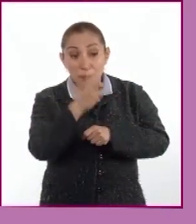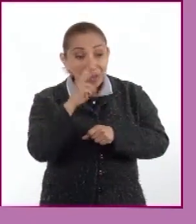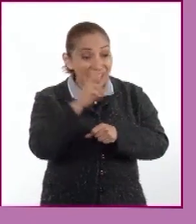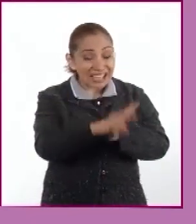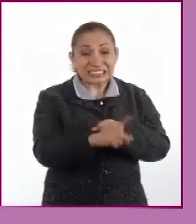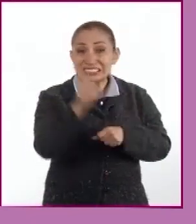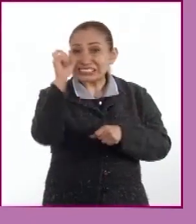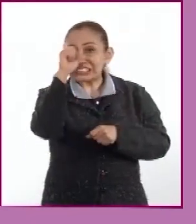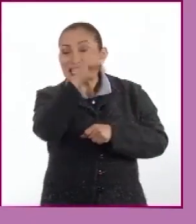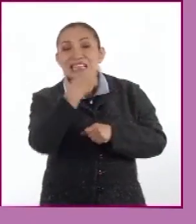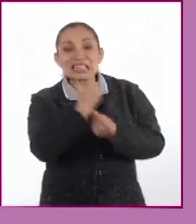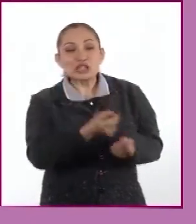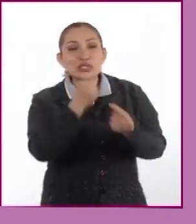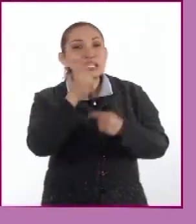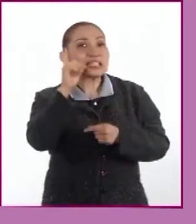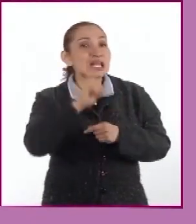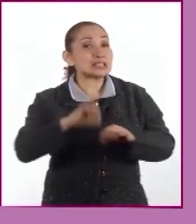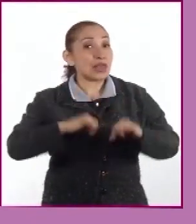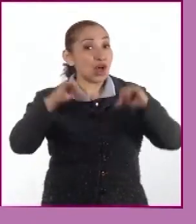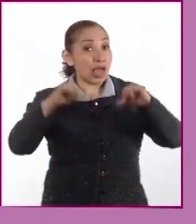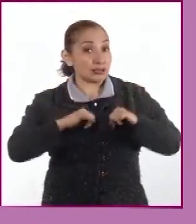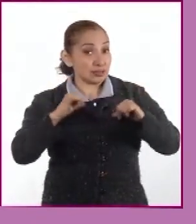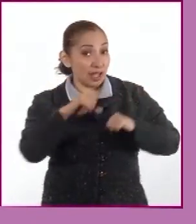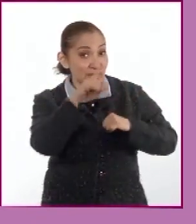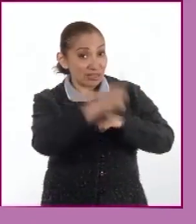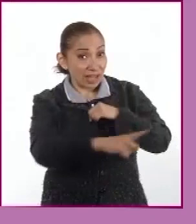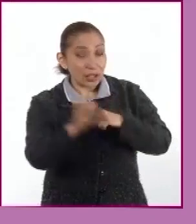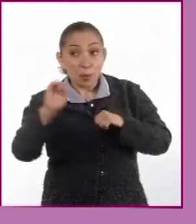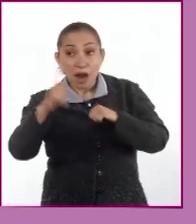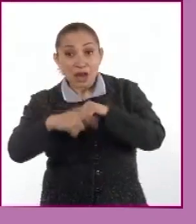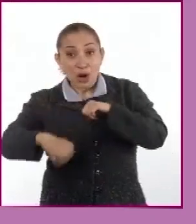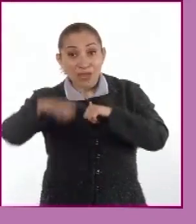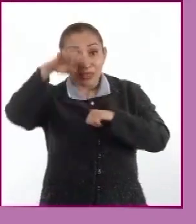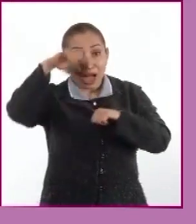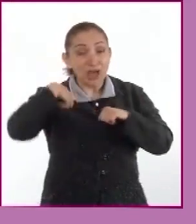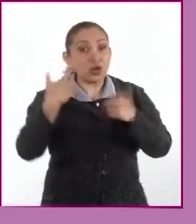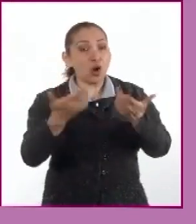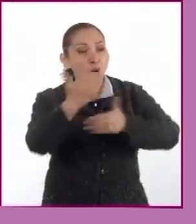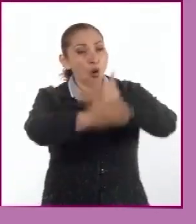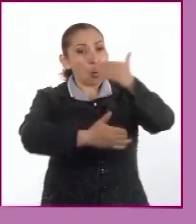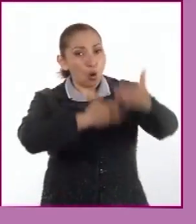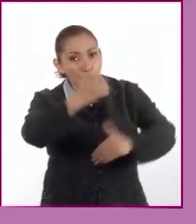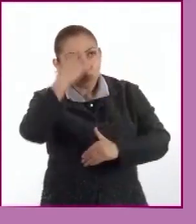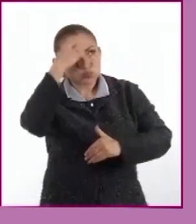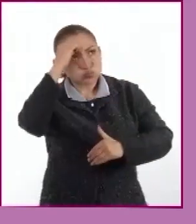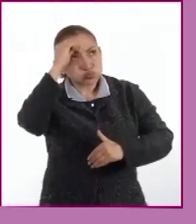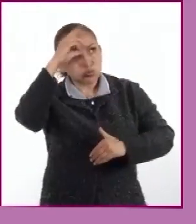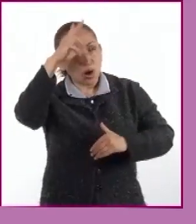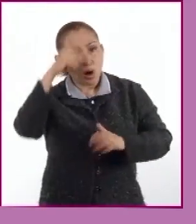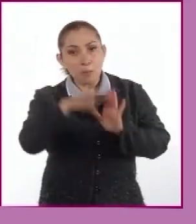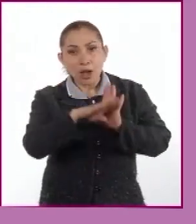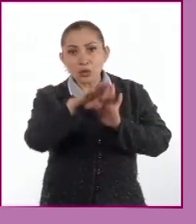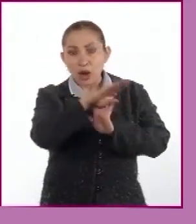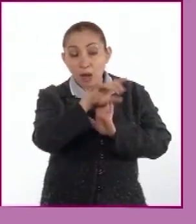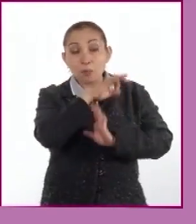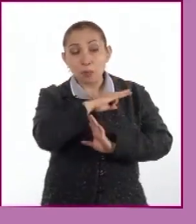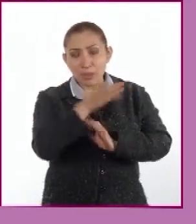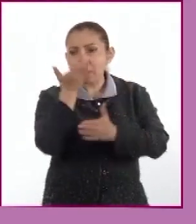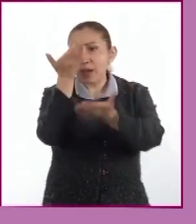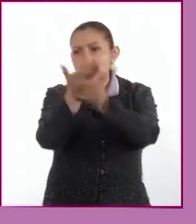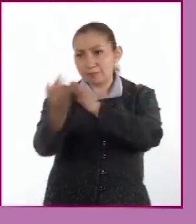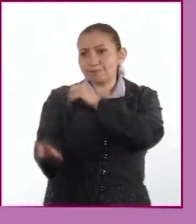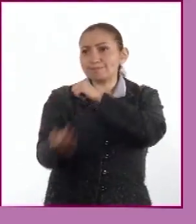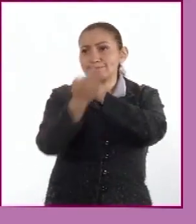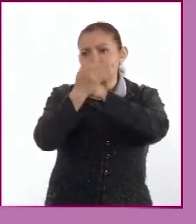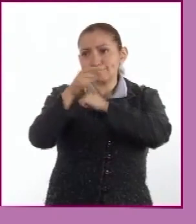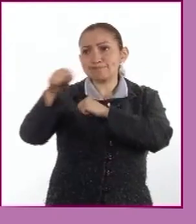casos, niñas, niños y adolescentes afectados por edad, grado de desarrollo cognitivo y madurez pueden solicitar que